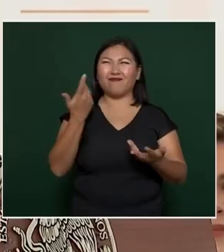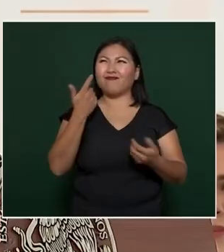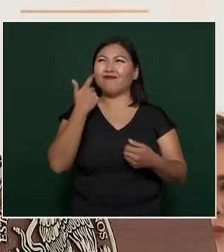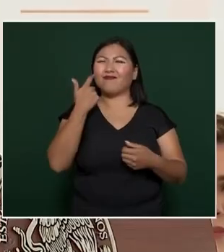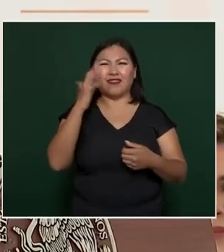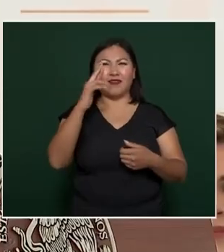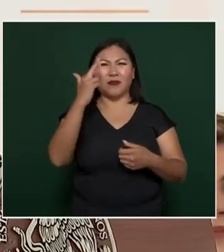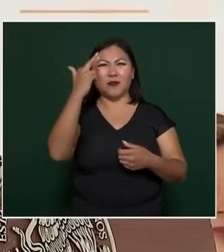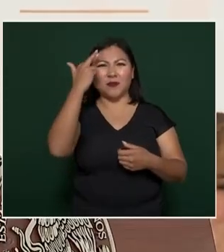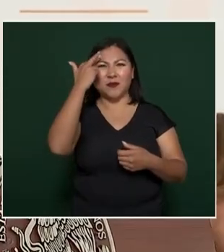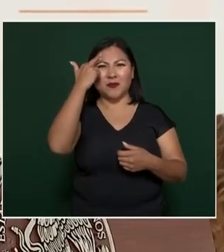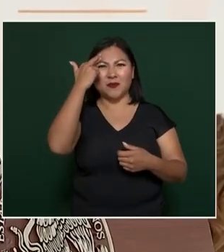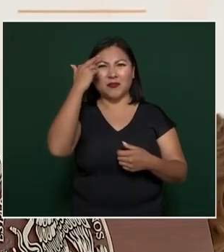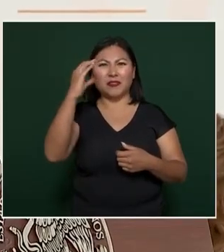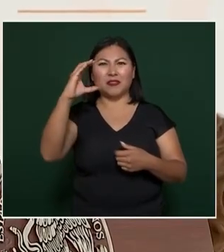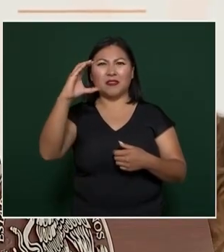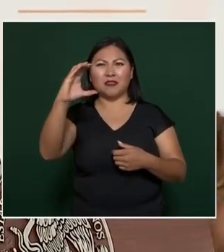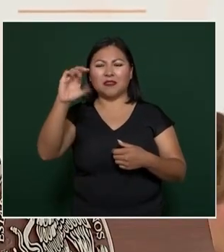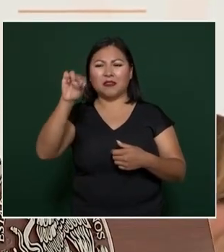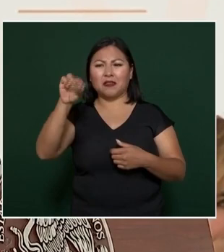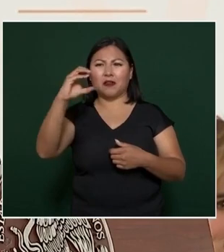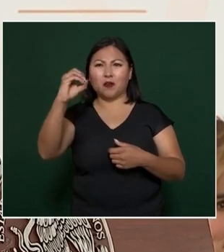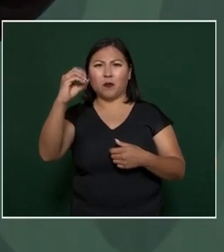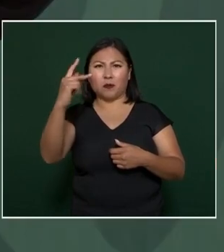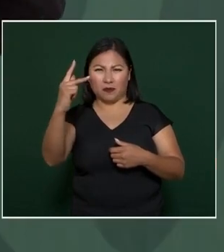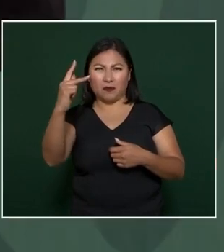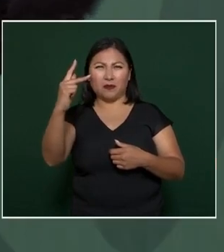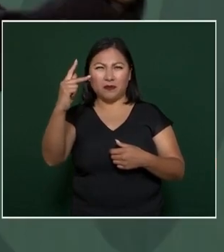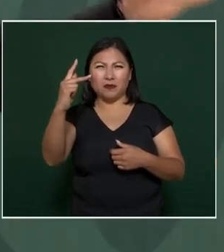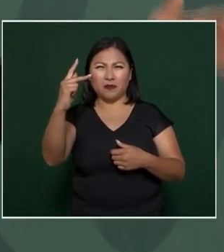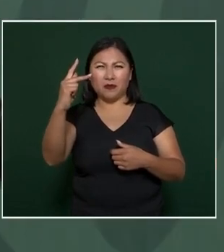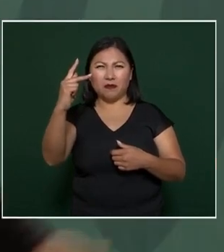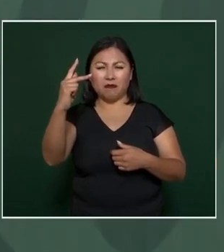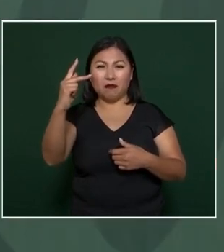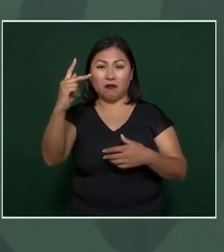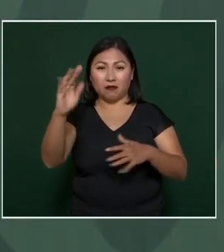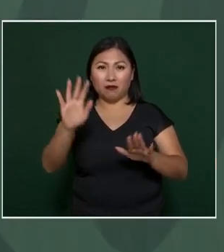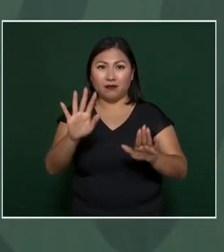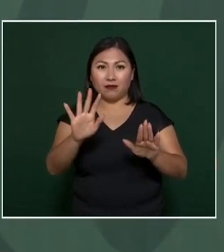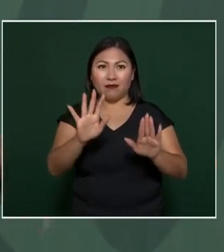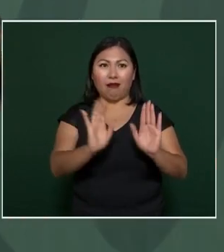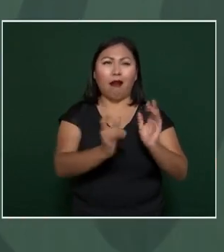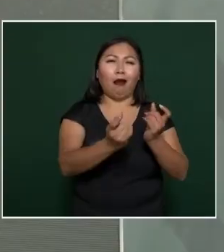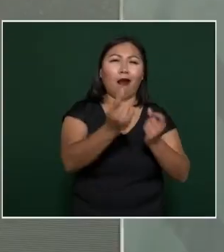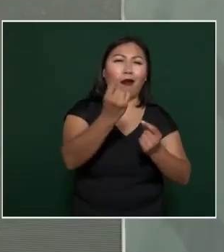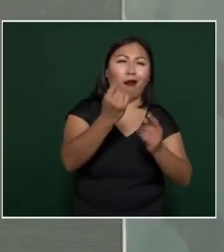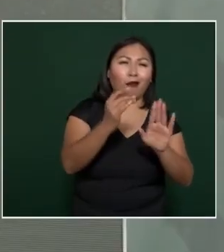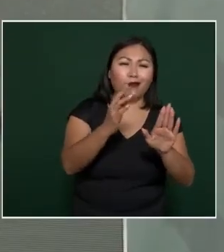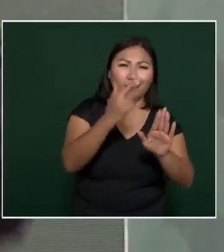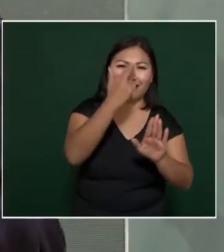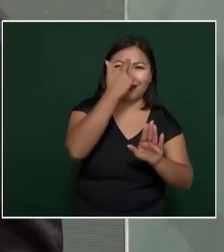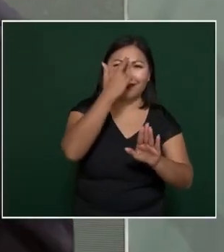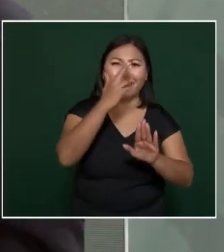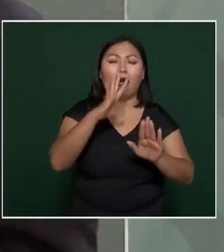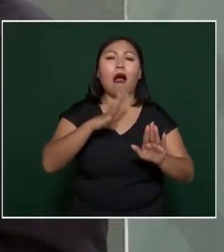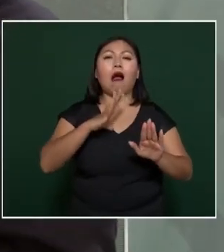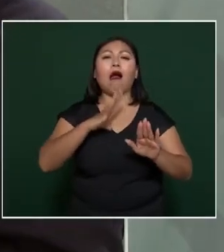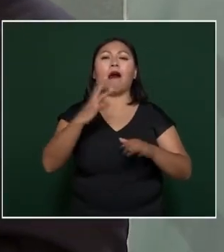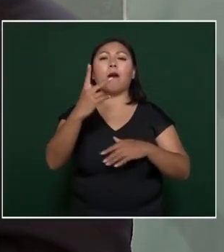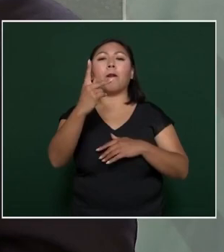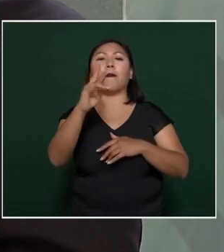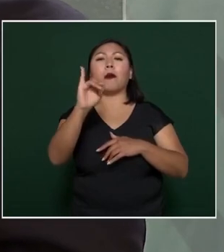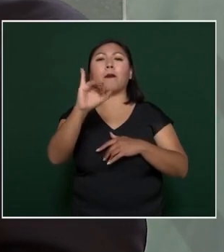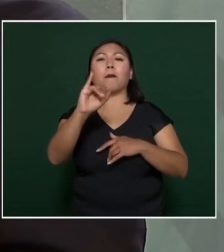la cnop ya los más grandes ya saben que habían tres sectores en el pri